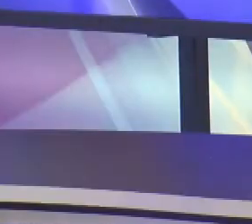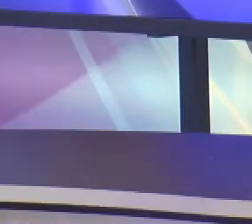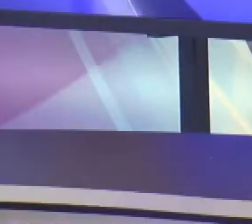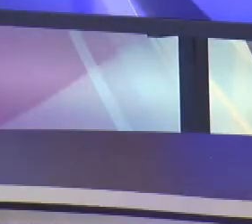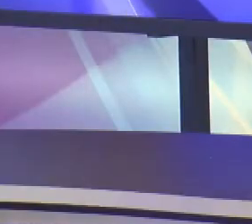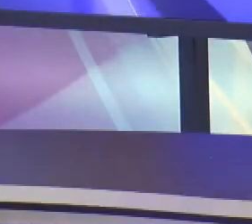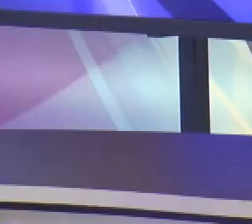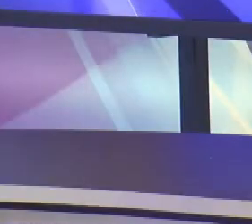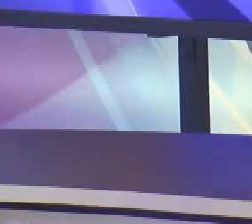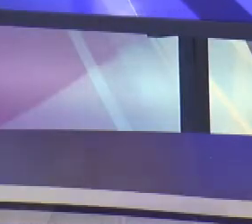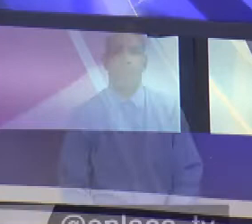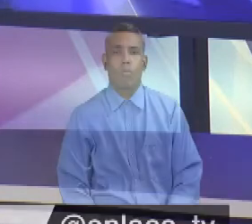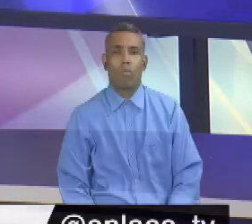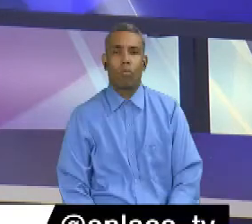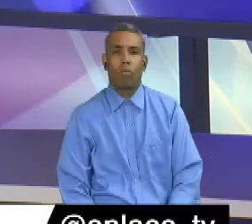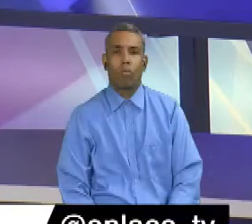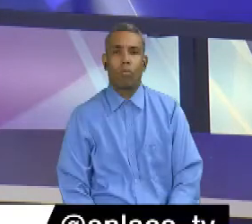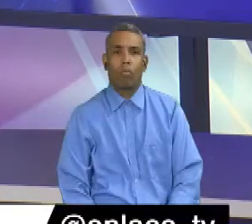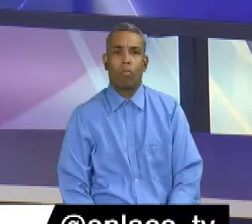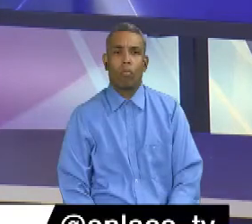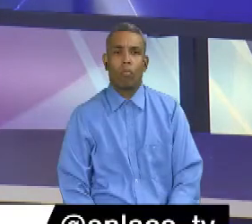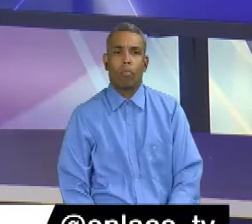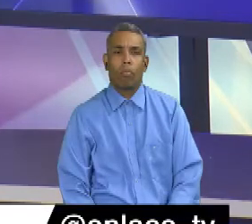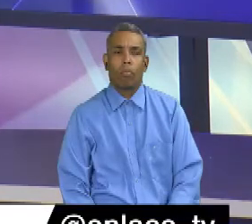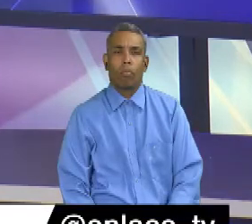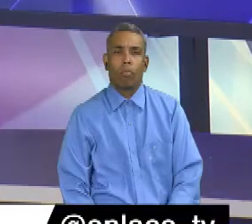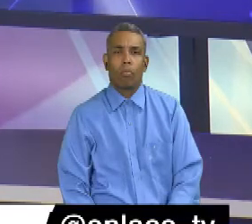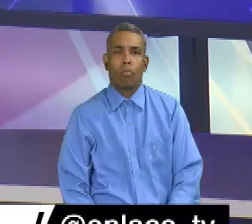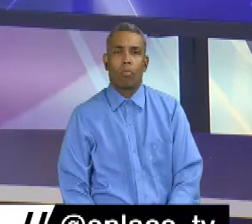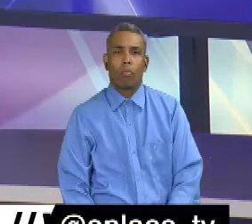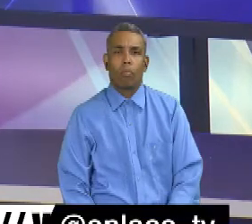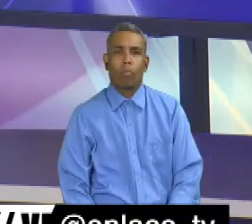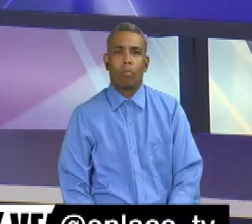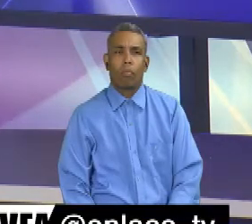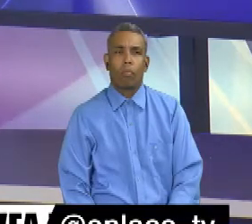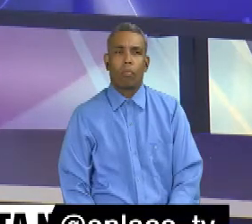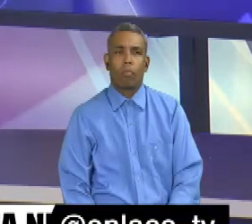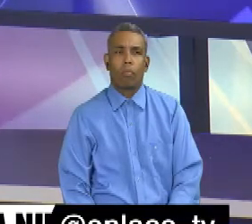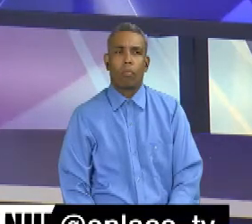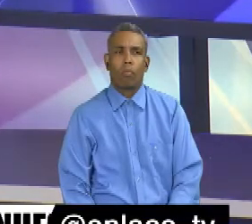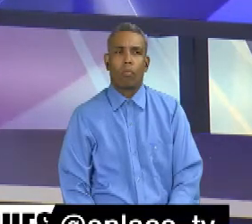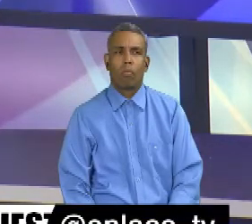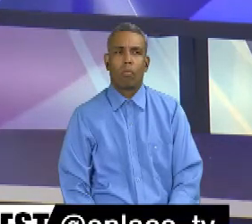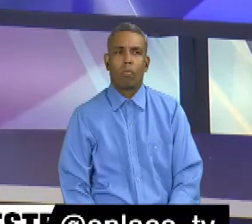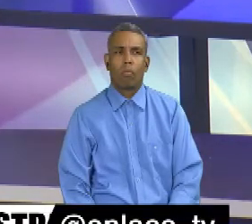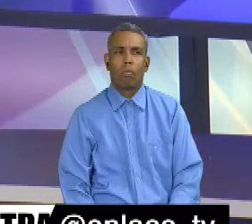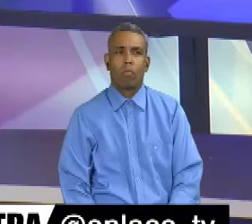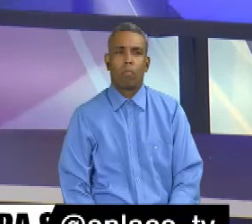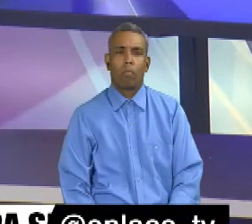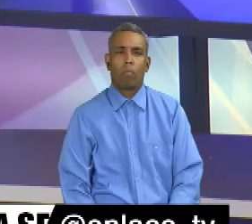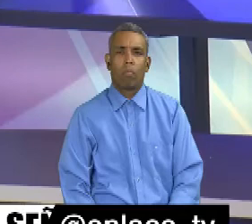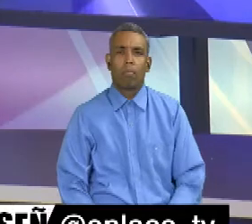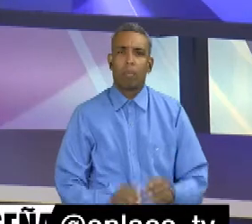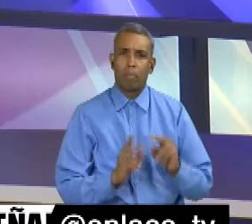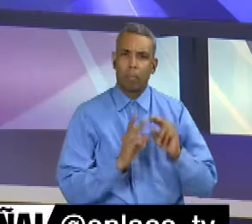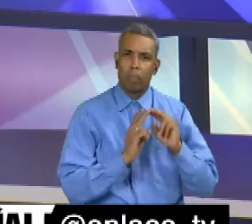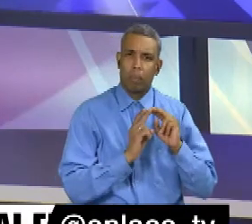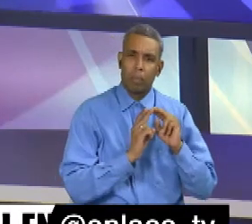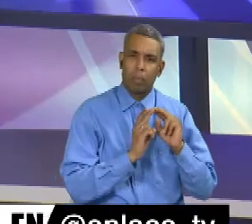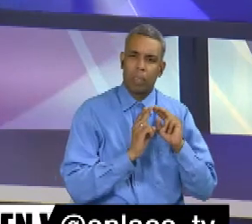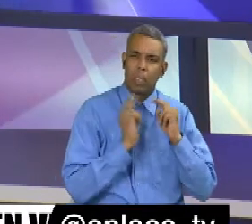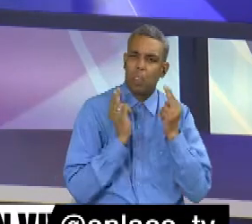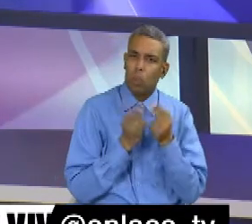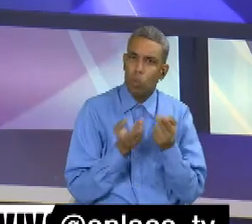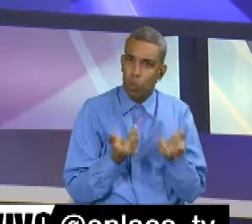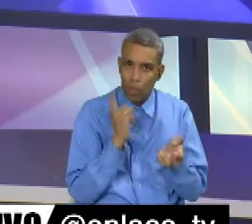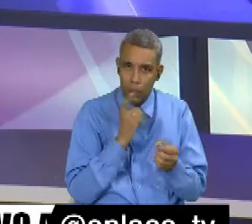Gracias por continuar con nosotros. Con el fin de prevenir y mitigar desastres y calamidades públicas, se reunió la Secretaría de Medio Ambiente con el Consejo